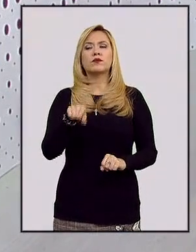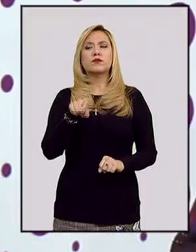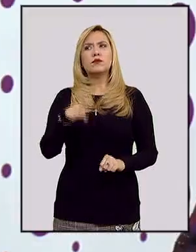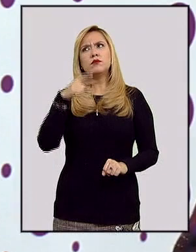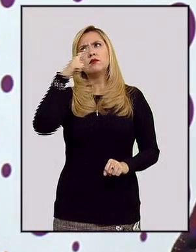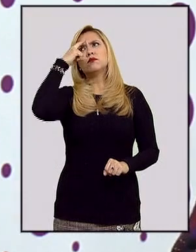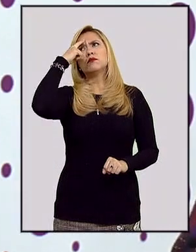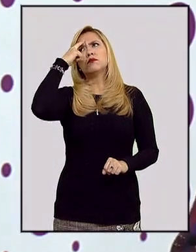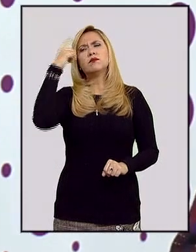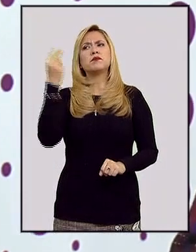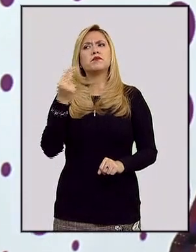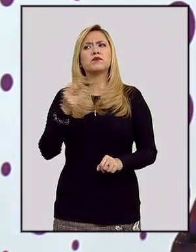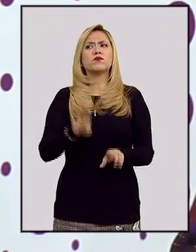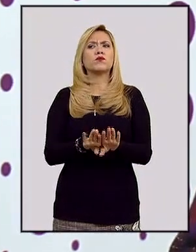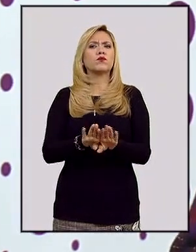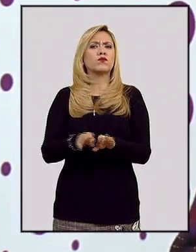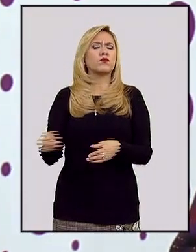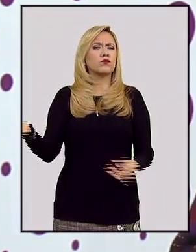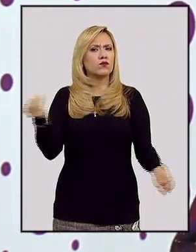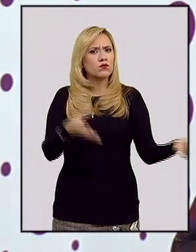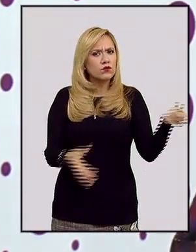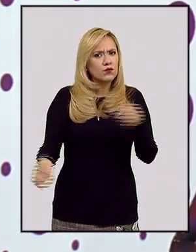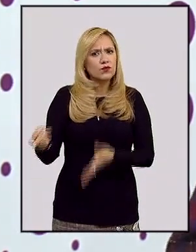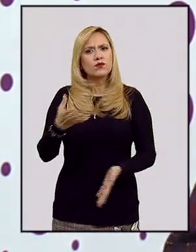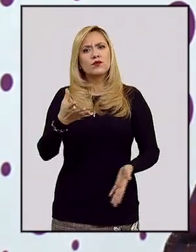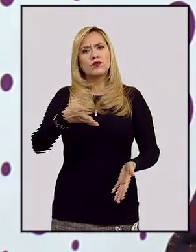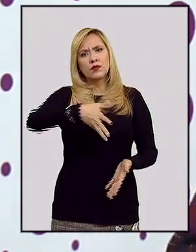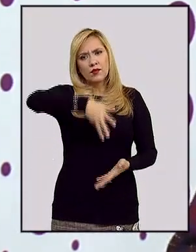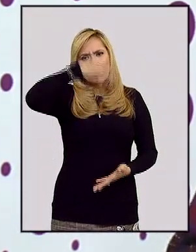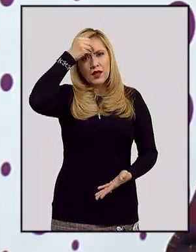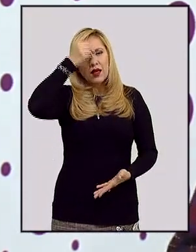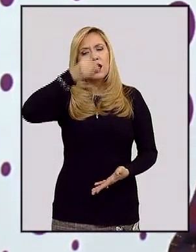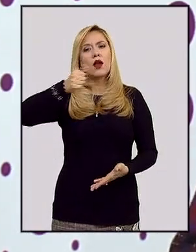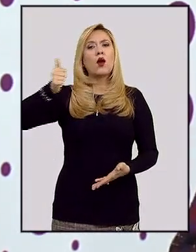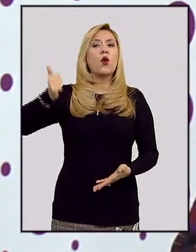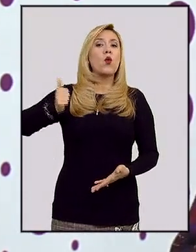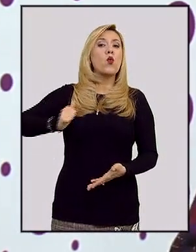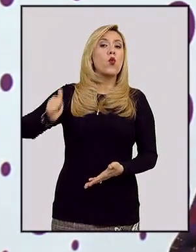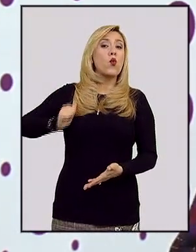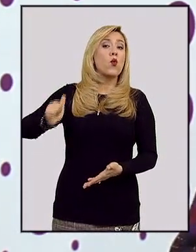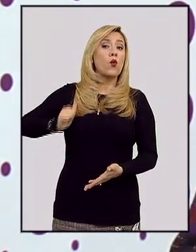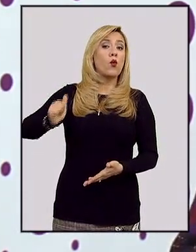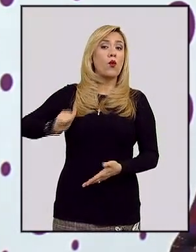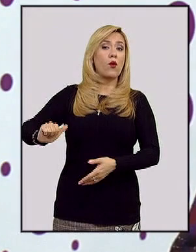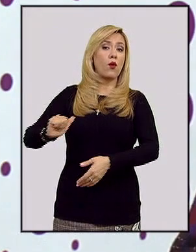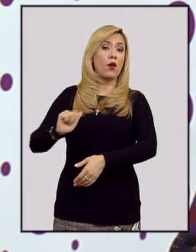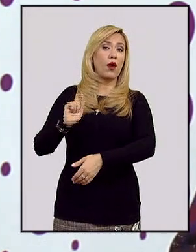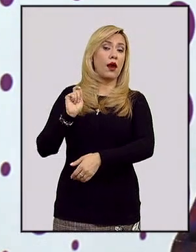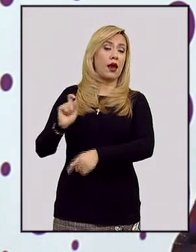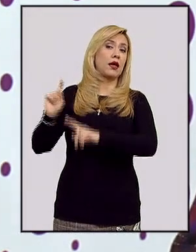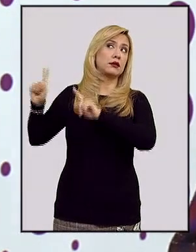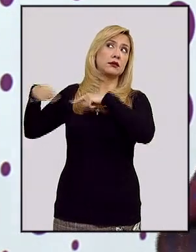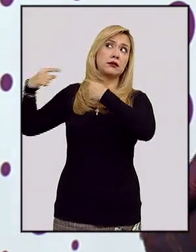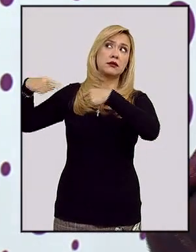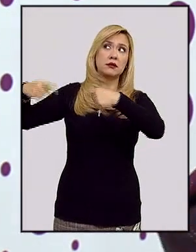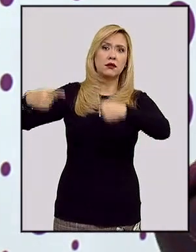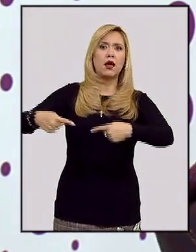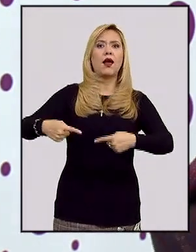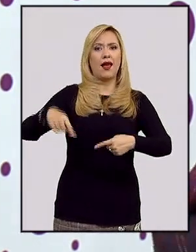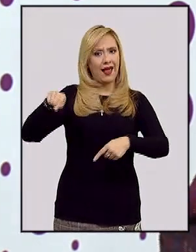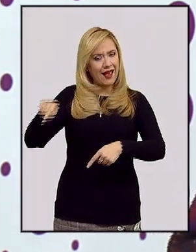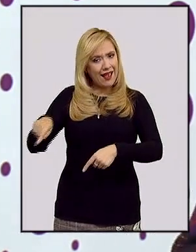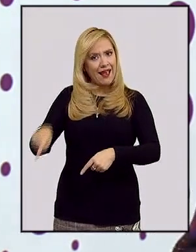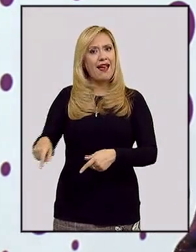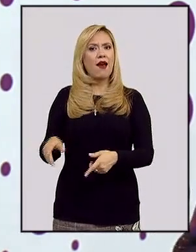ayudar a retroalimentar conocimientos ancestrales, como otras formas de parir y no la